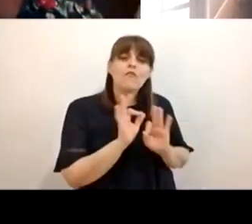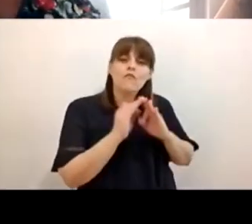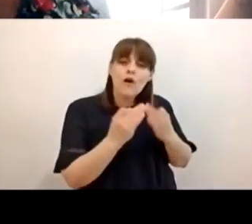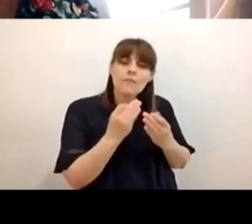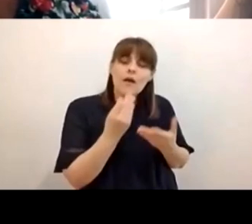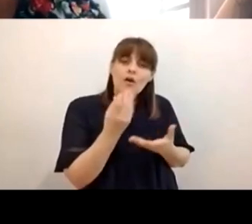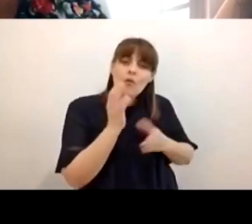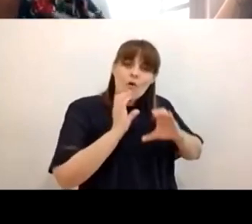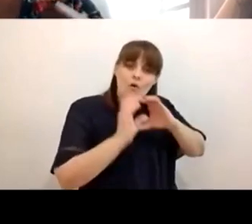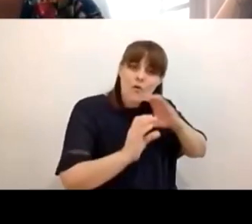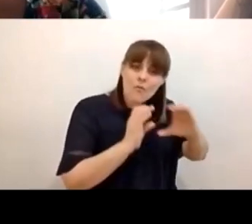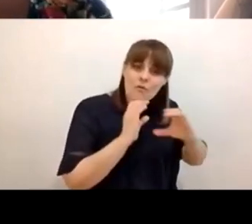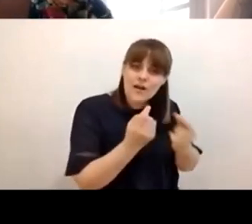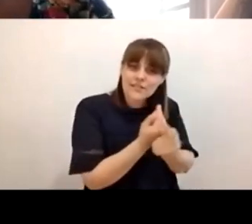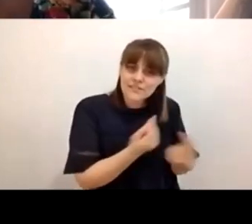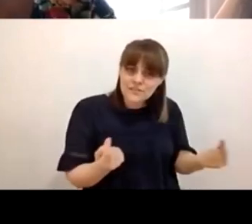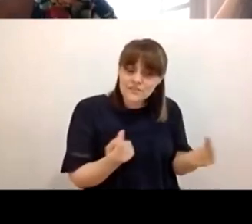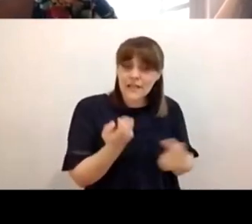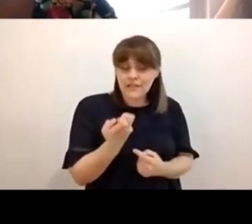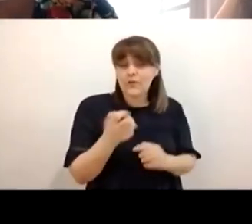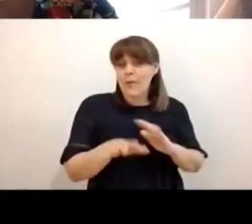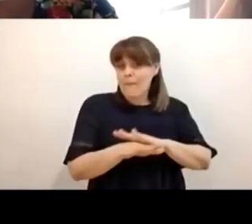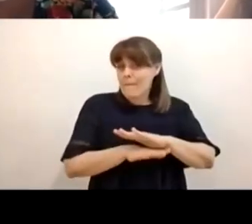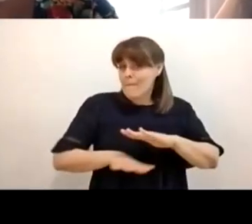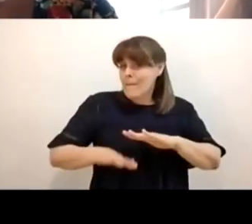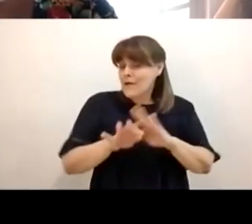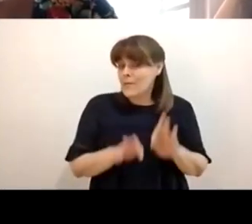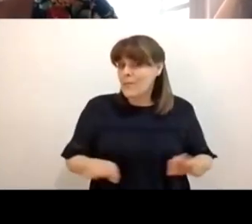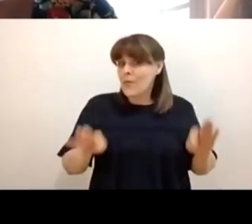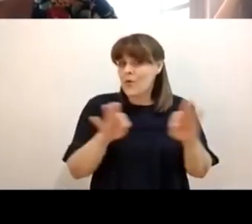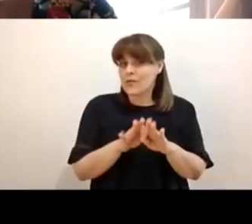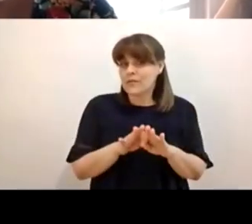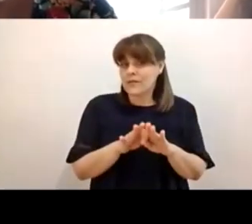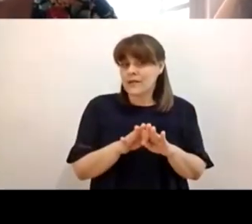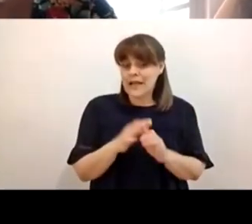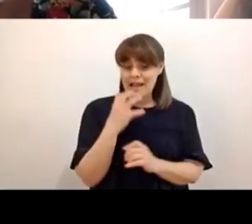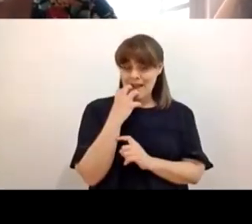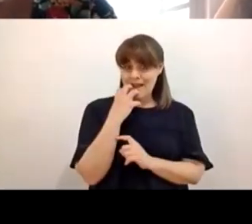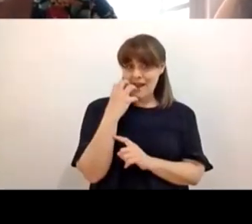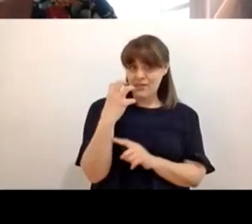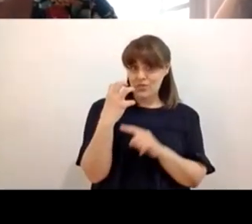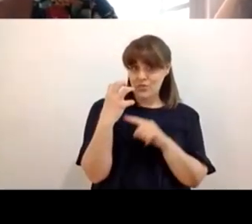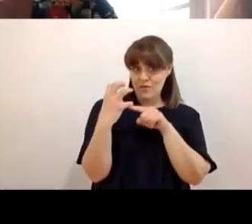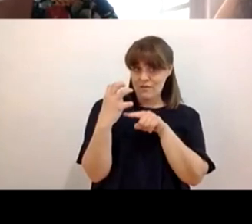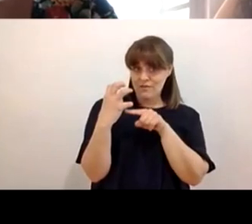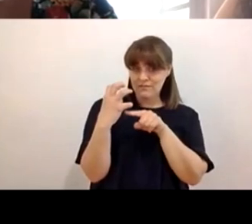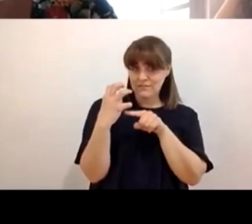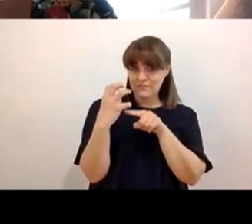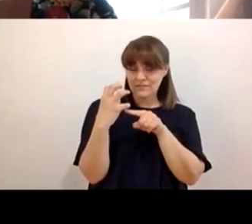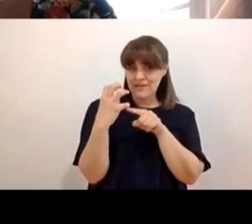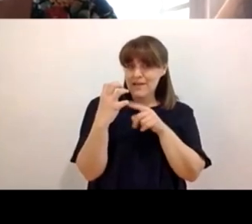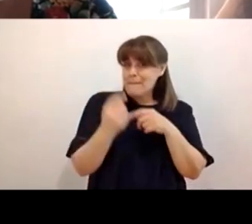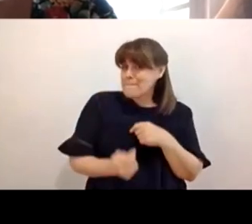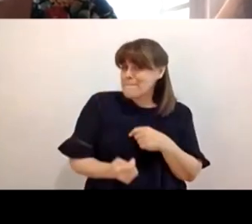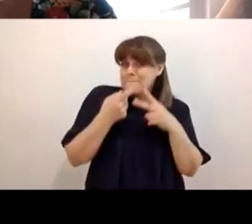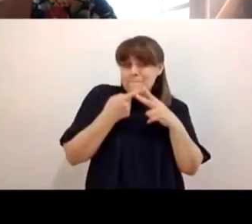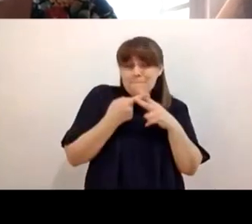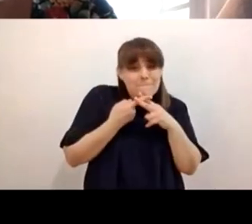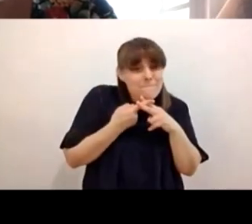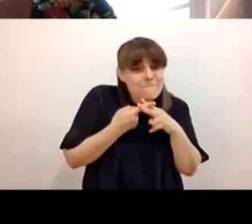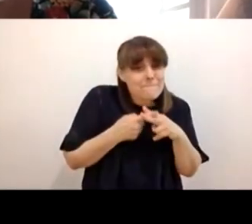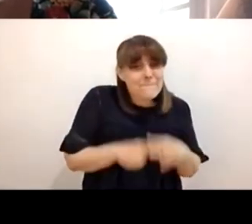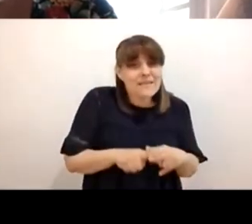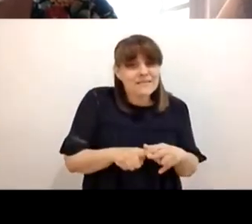algo que me parece fundamental la cultura del grito es la antesala de la cultura del